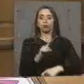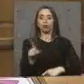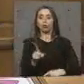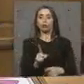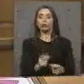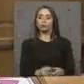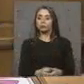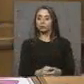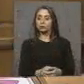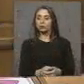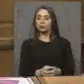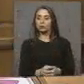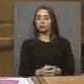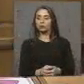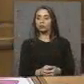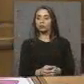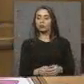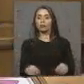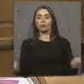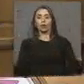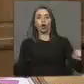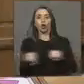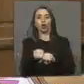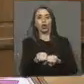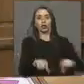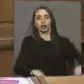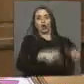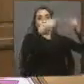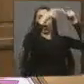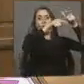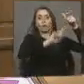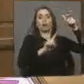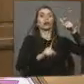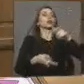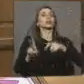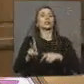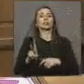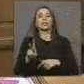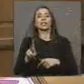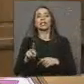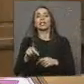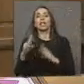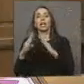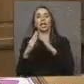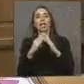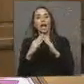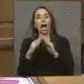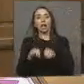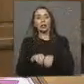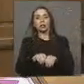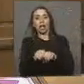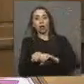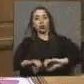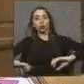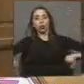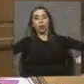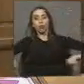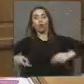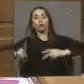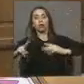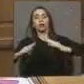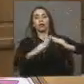conexiones, pero en cambio se ha abierto arranques domiciliarios a un gran